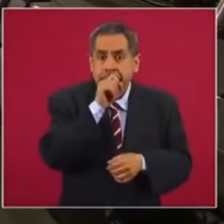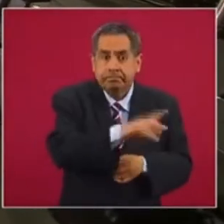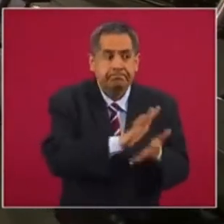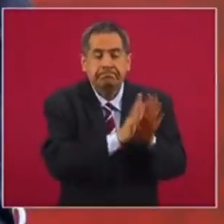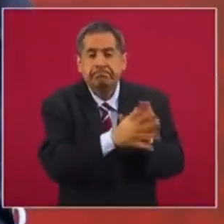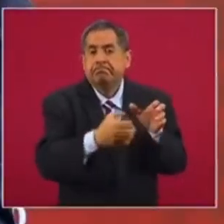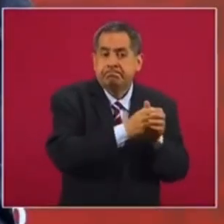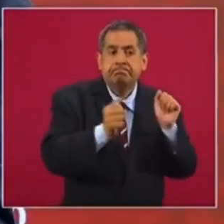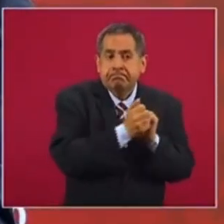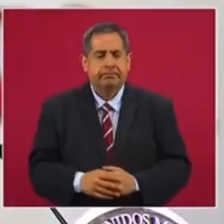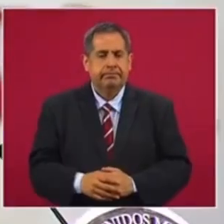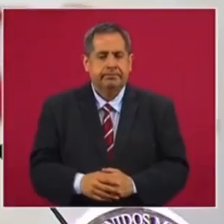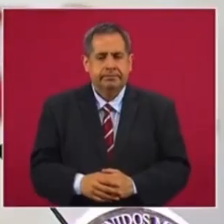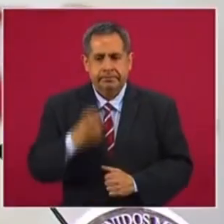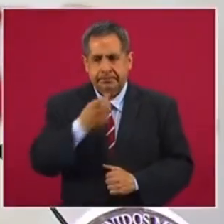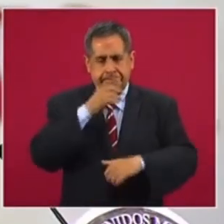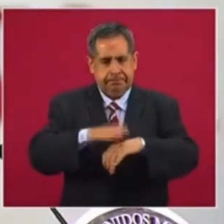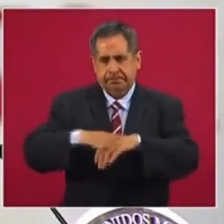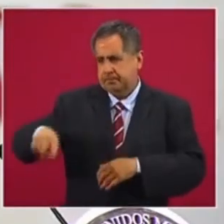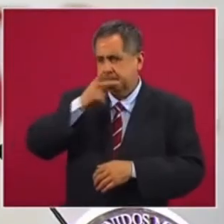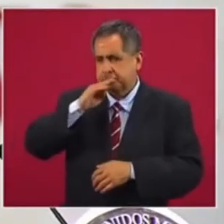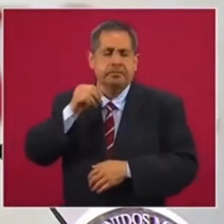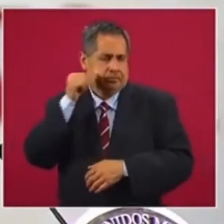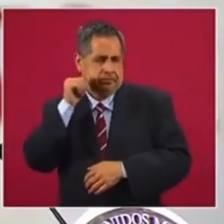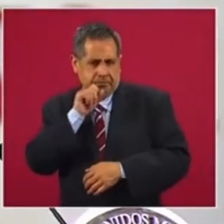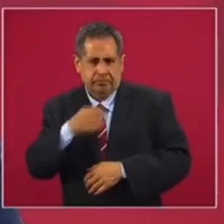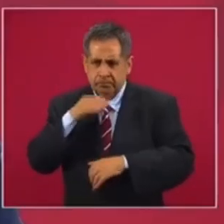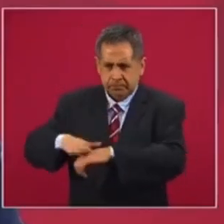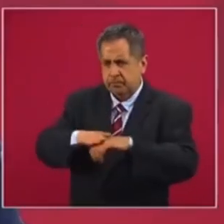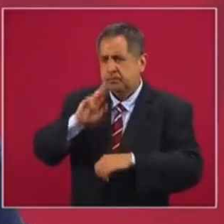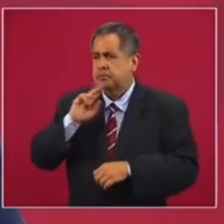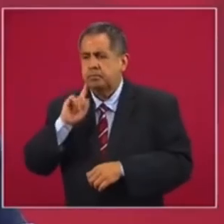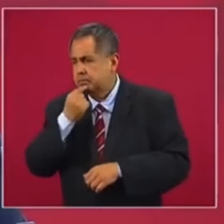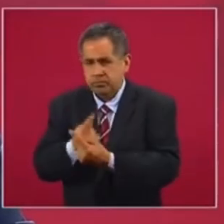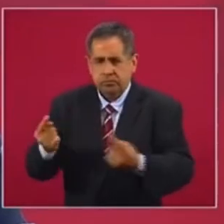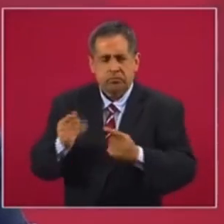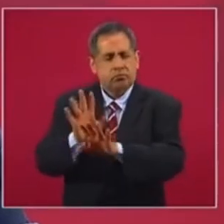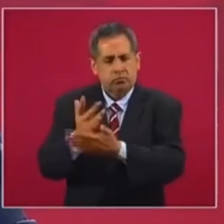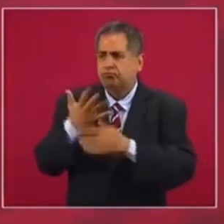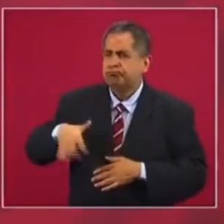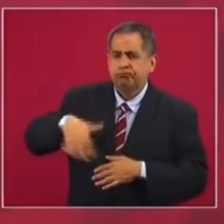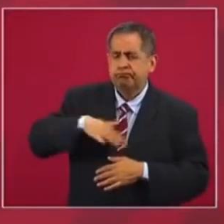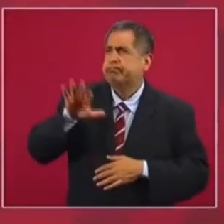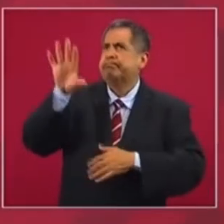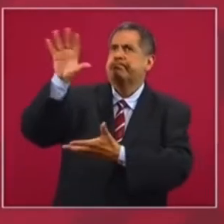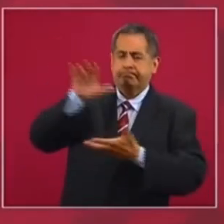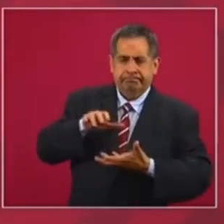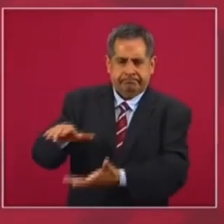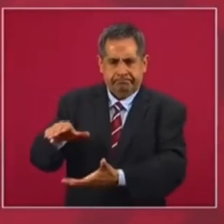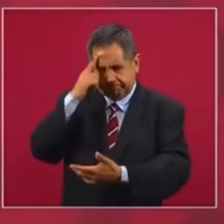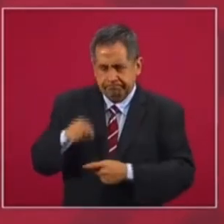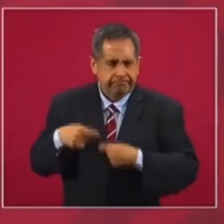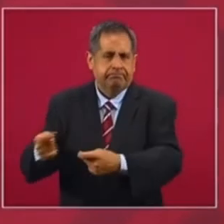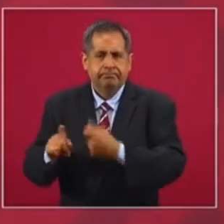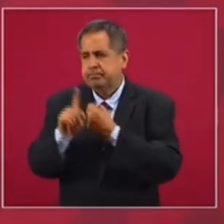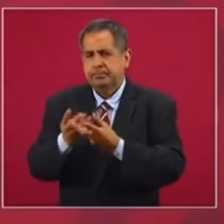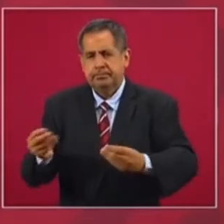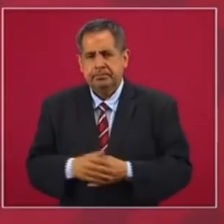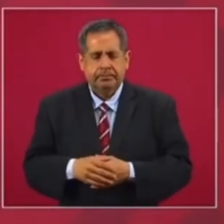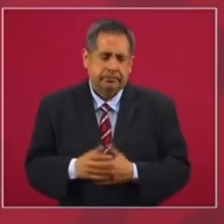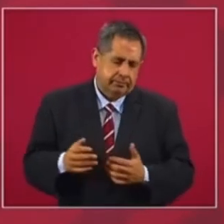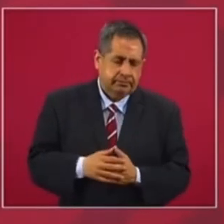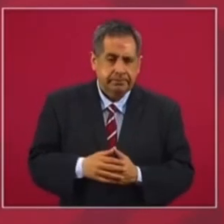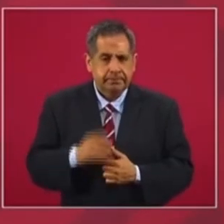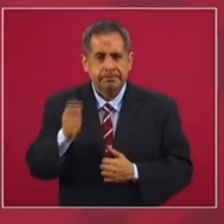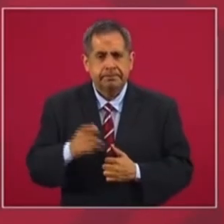negocio de la venta de medicamentos. Entonces les digo a los padres, como lo dije ayer, a las madres de los niños con cáncer, que estamos buscando resolver en definitiva el problema, y